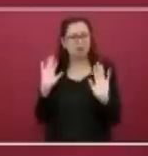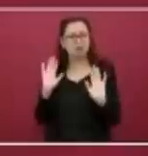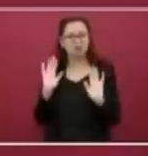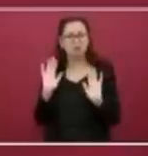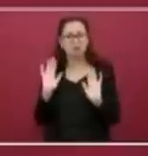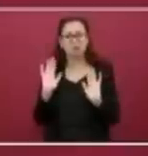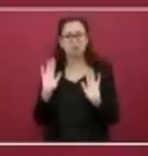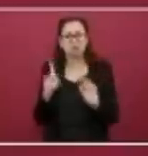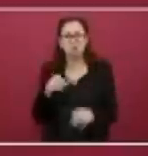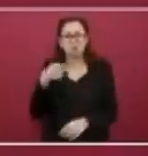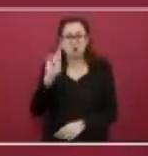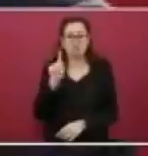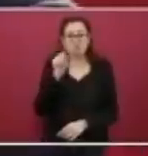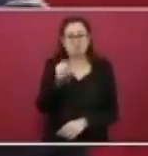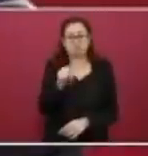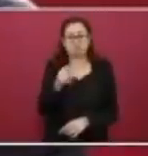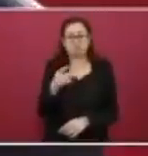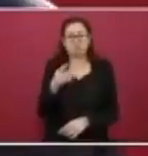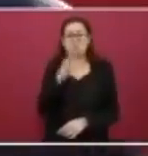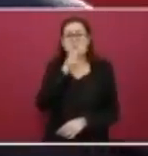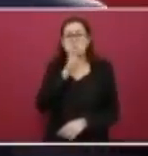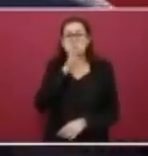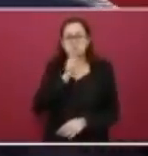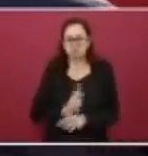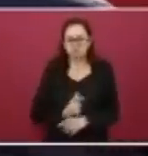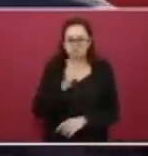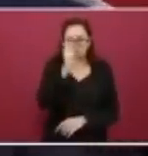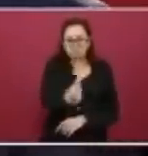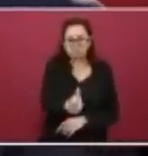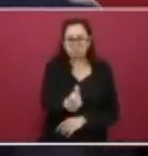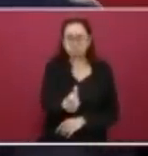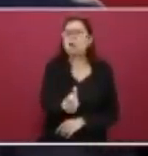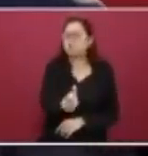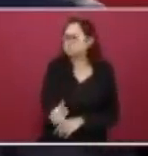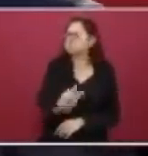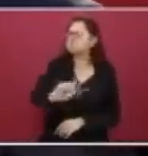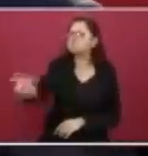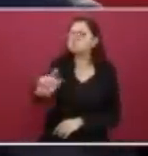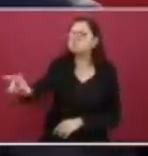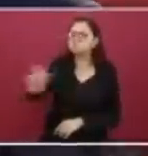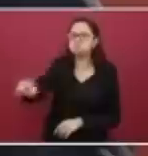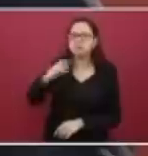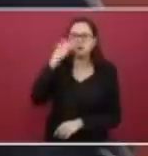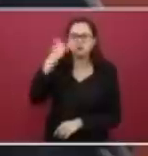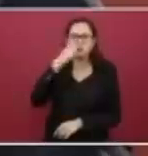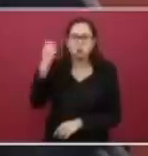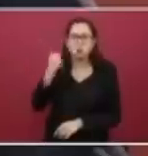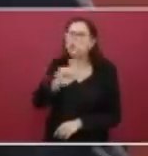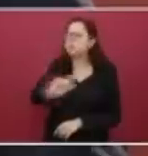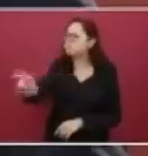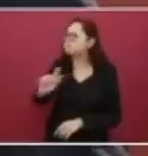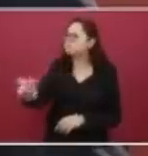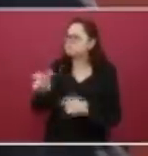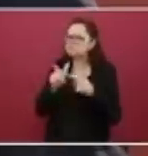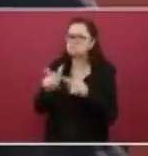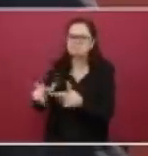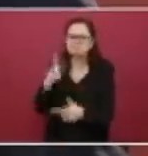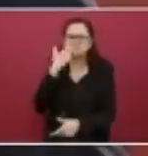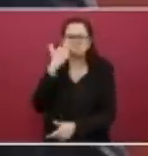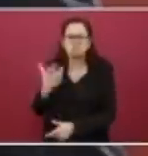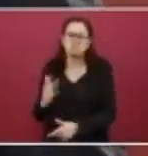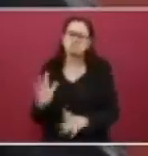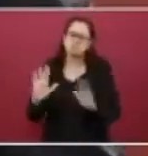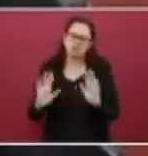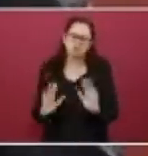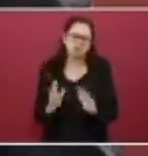y donada decidir si quiero seguir aportando a esta estancia infantil